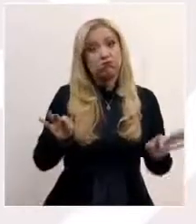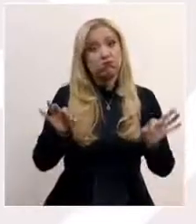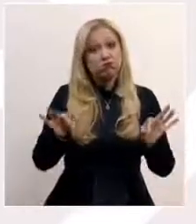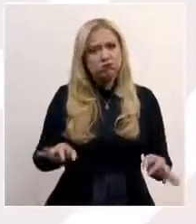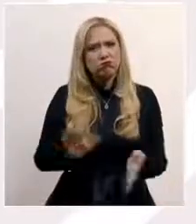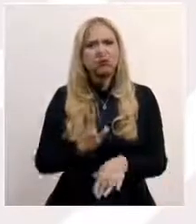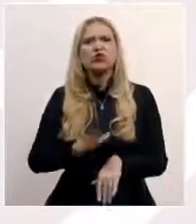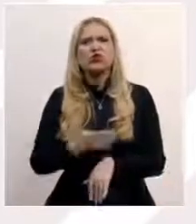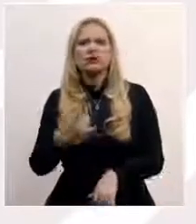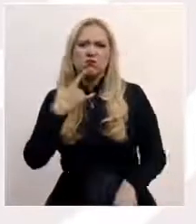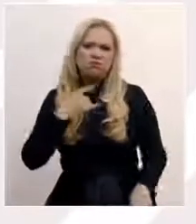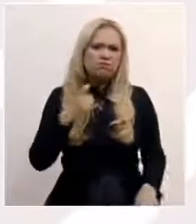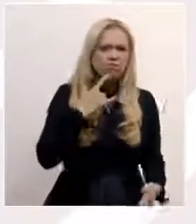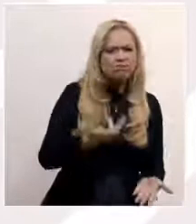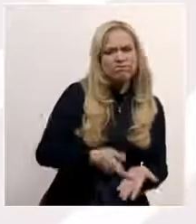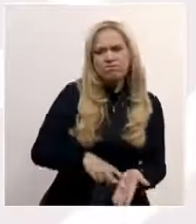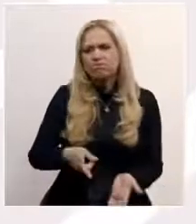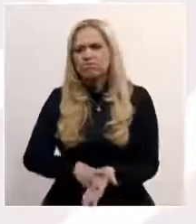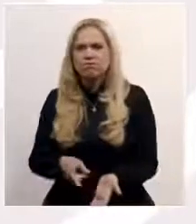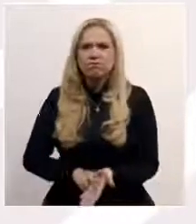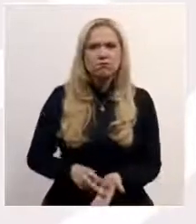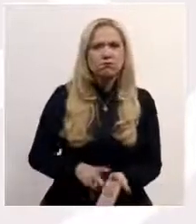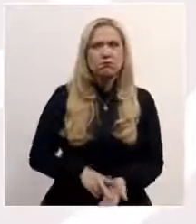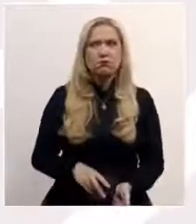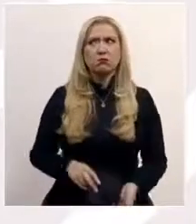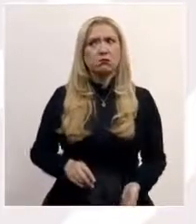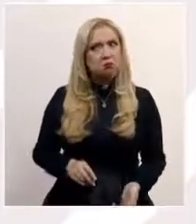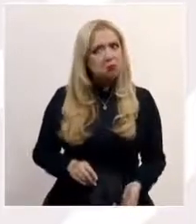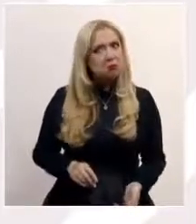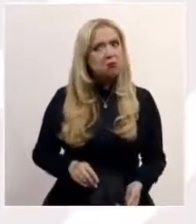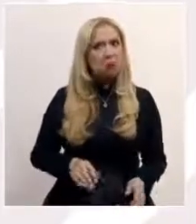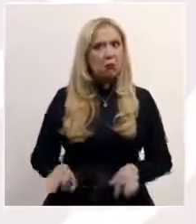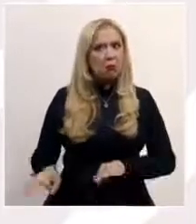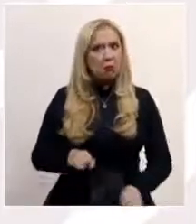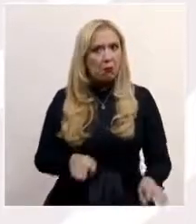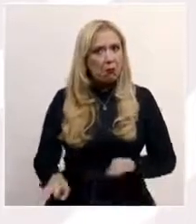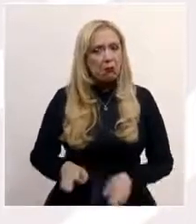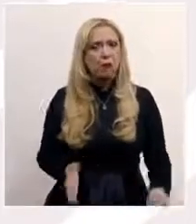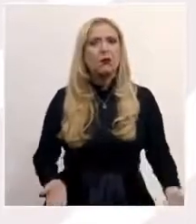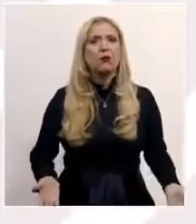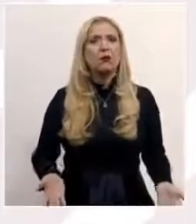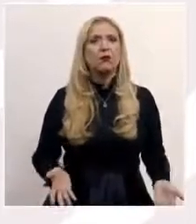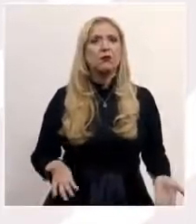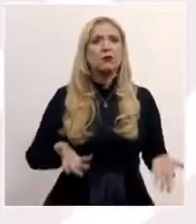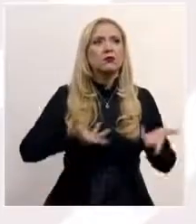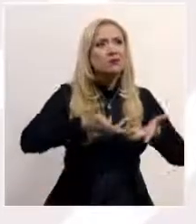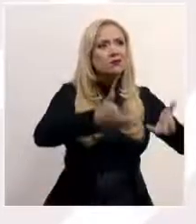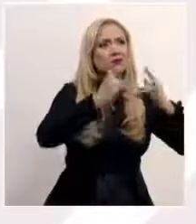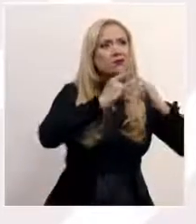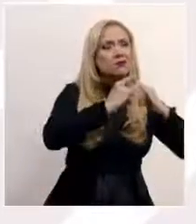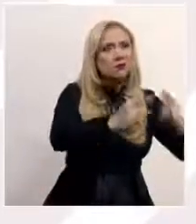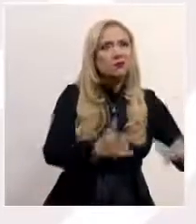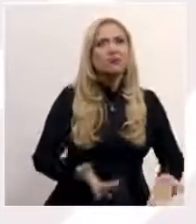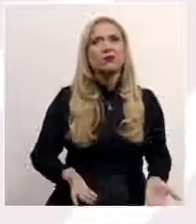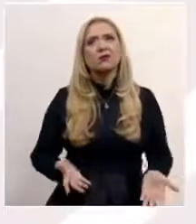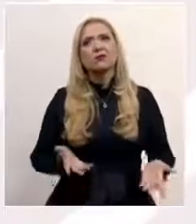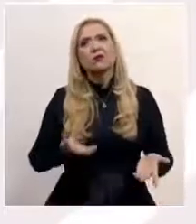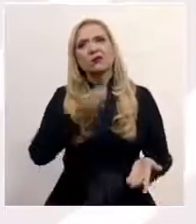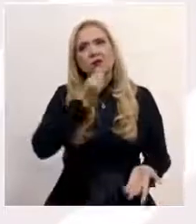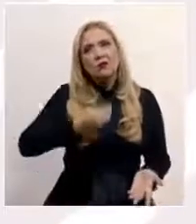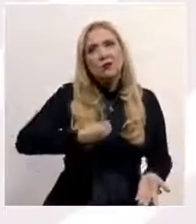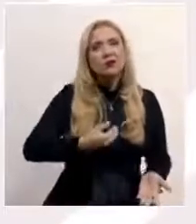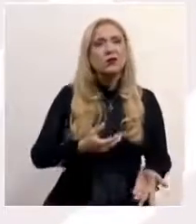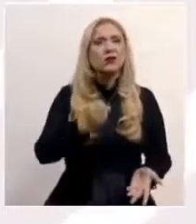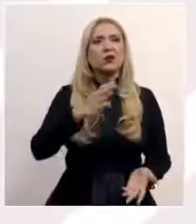mujeres que forman parte de la población económicamente activa se dedican a empleos informales y a empleos que les